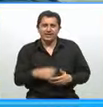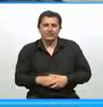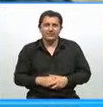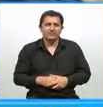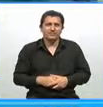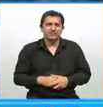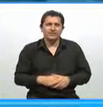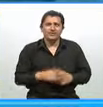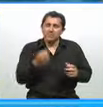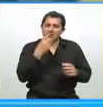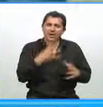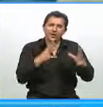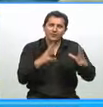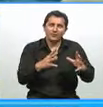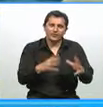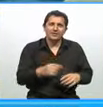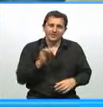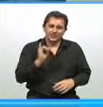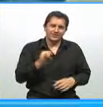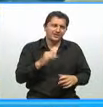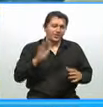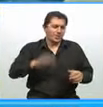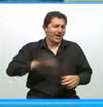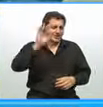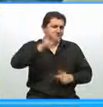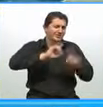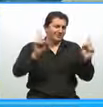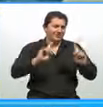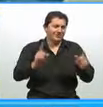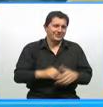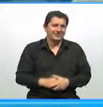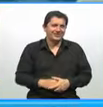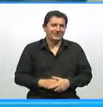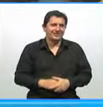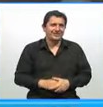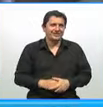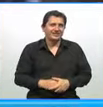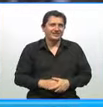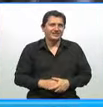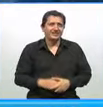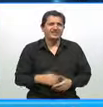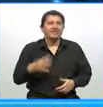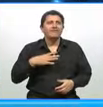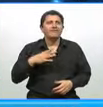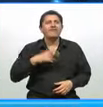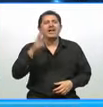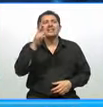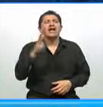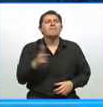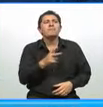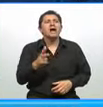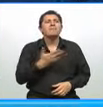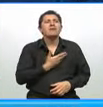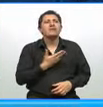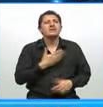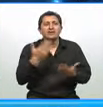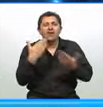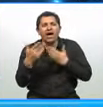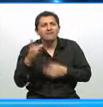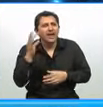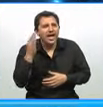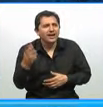seguimos ligados al fútbol entonces. Sigamos con el fútbol, porque el básquet no. Perfecto, bueno, falta el Papa, Cari. Hasta ahí entonces, falta el Papa, Lames, Julio